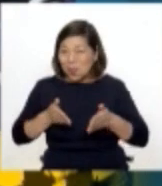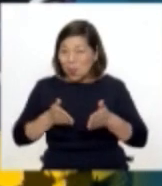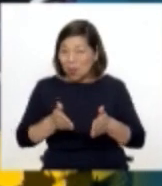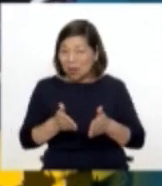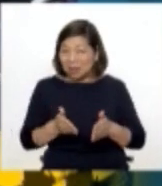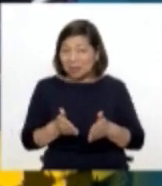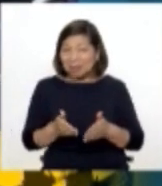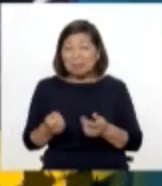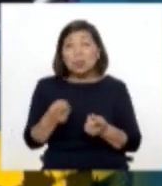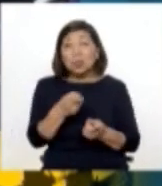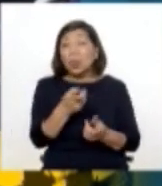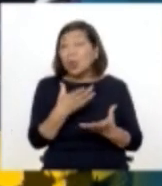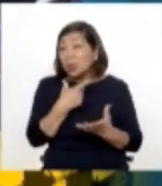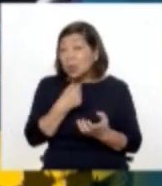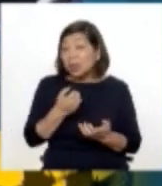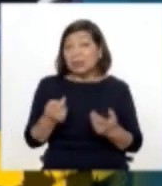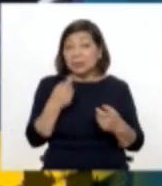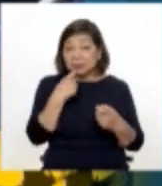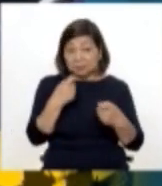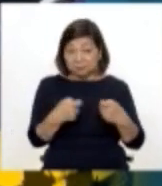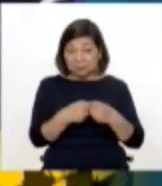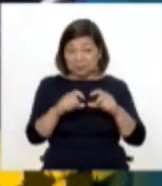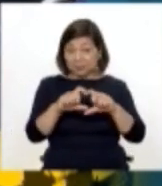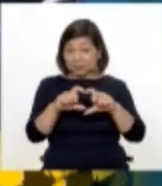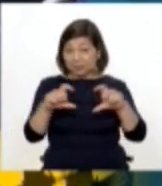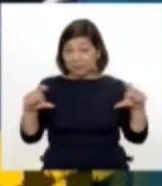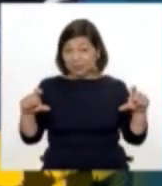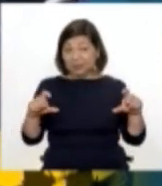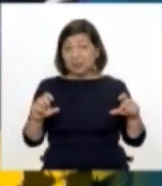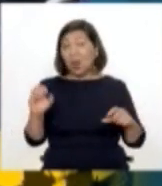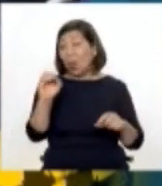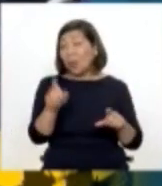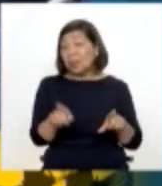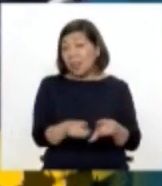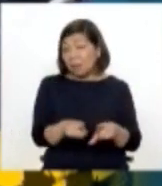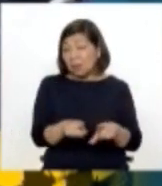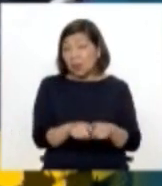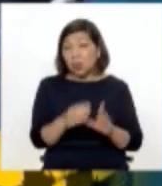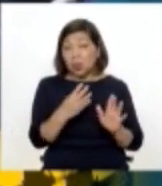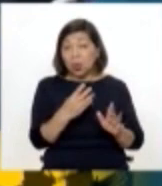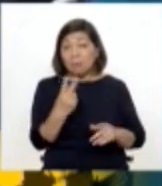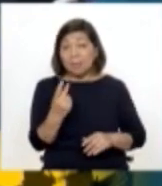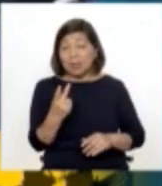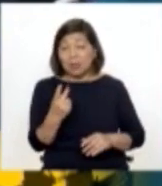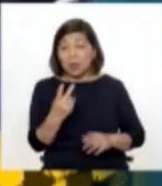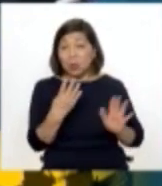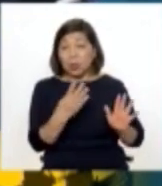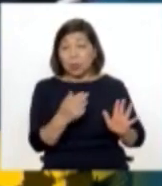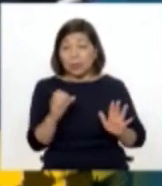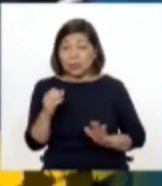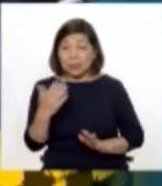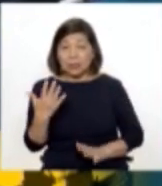Más información en el correo que estamos viendo en pantalla o también al número